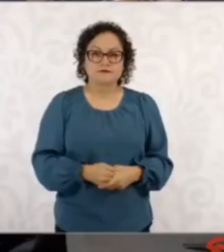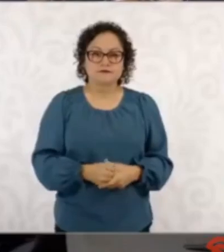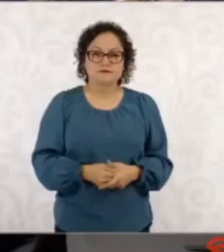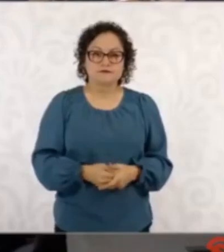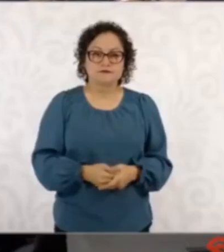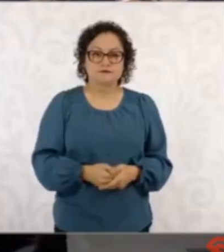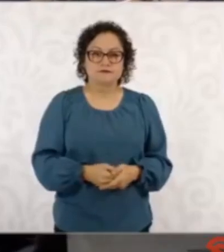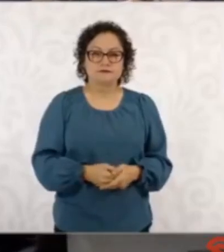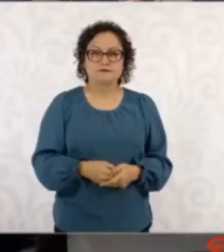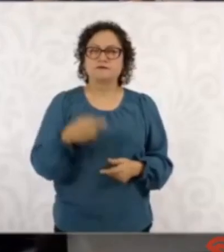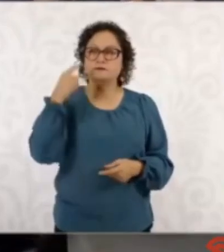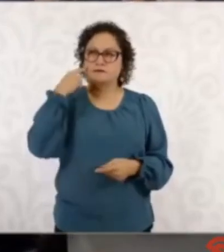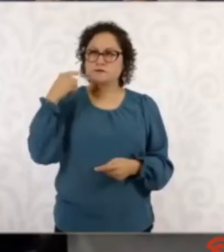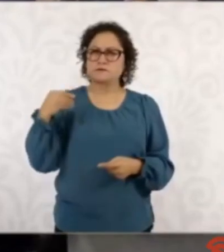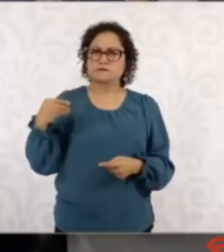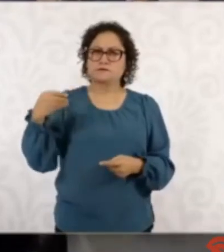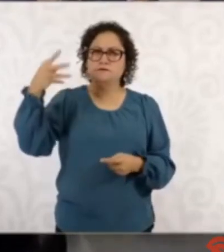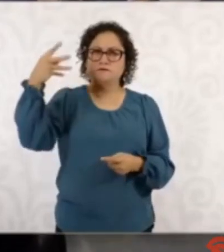vamos.